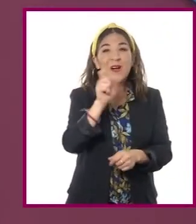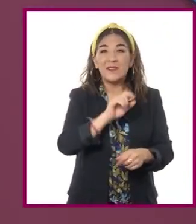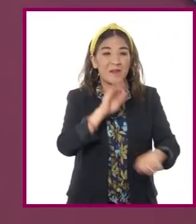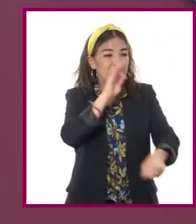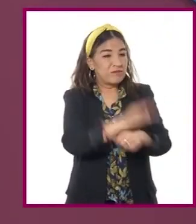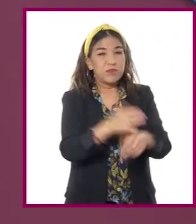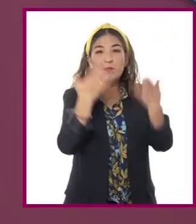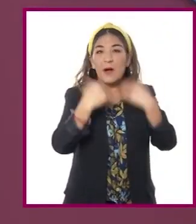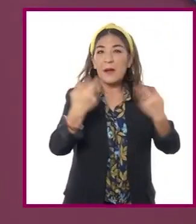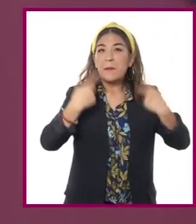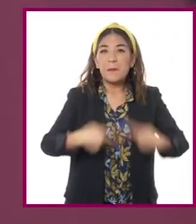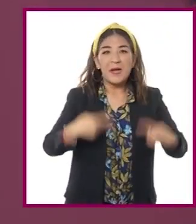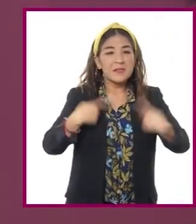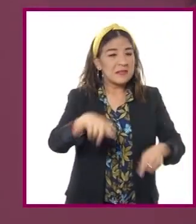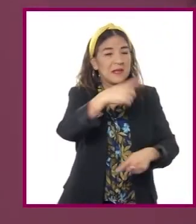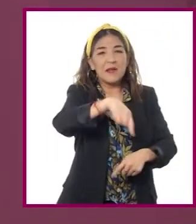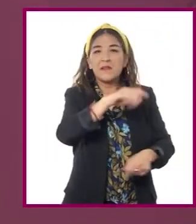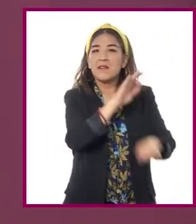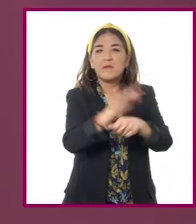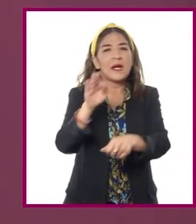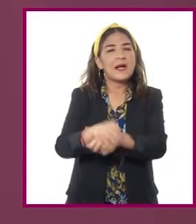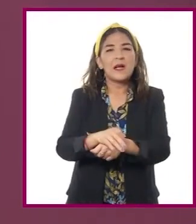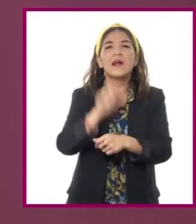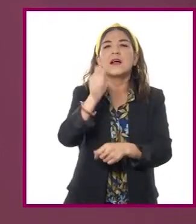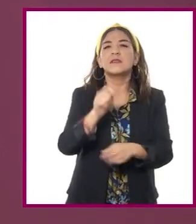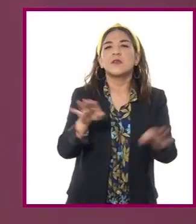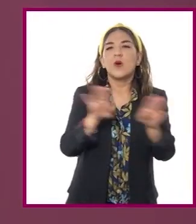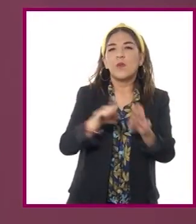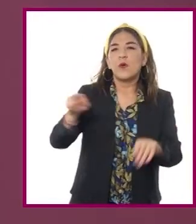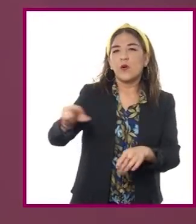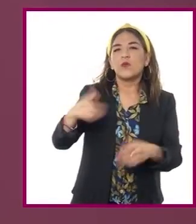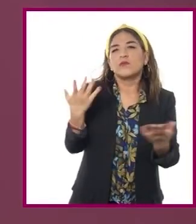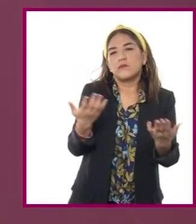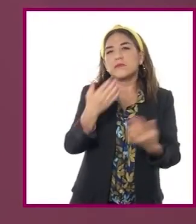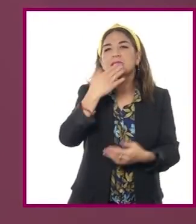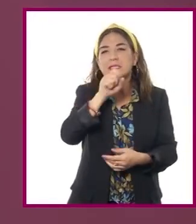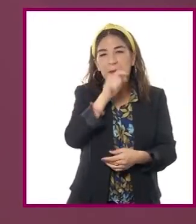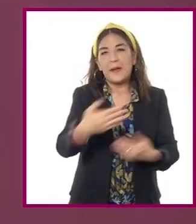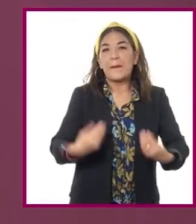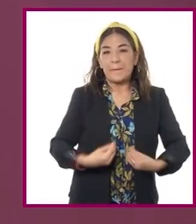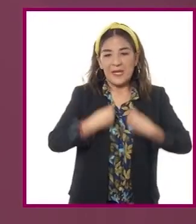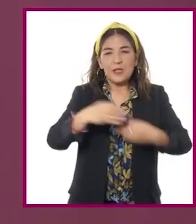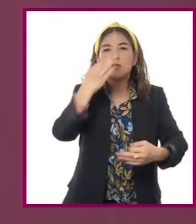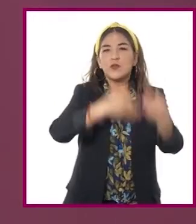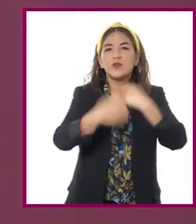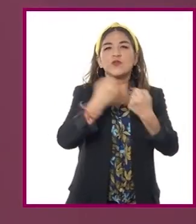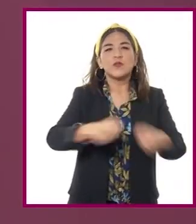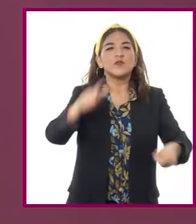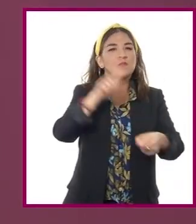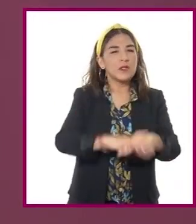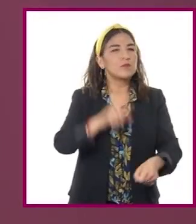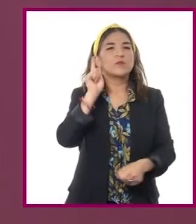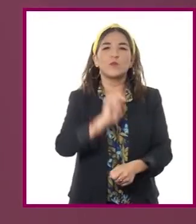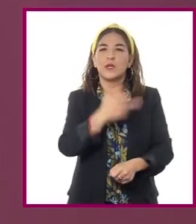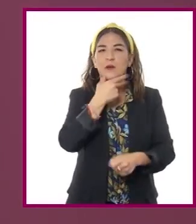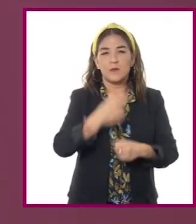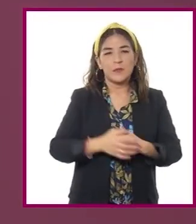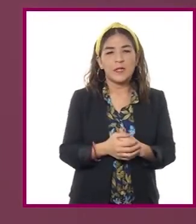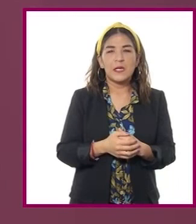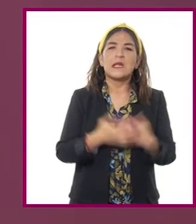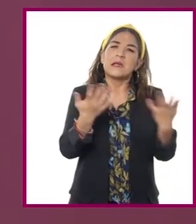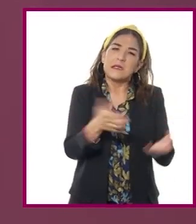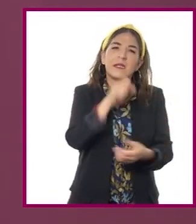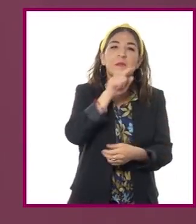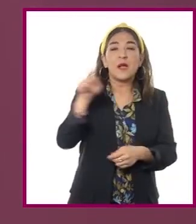favorece a ningún particular por encima del bienestar social de las ciudadanas y ciudadanos, o cuando